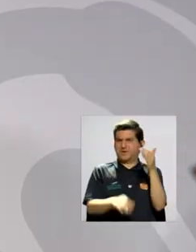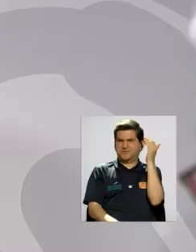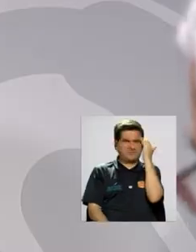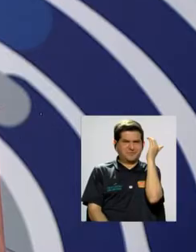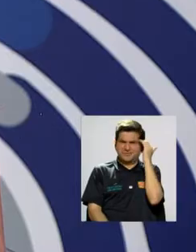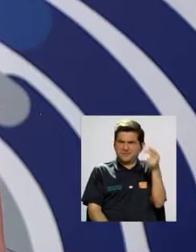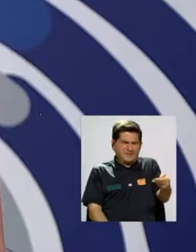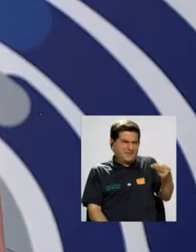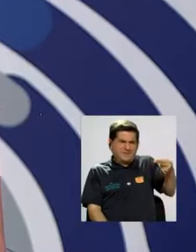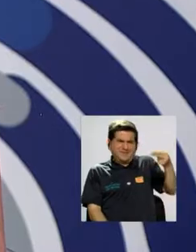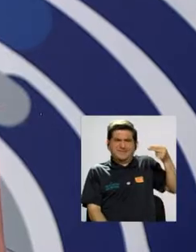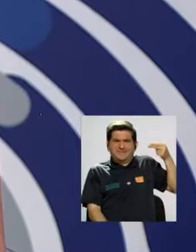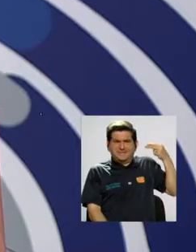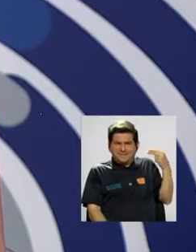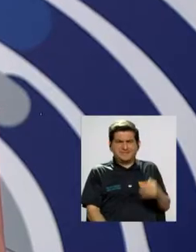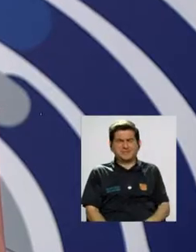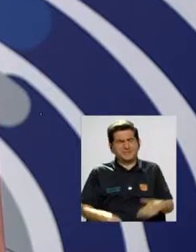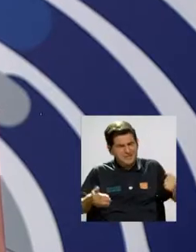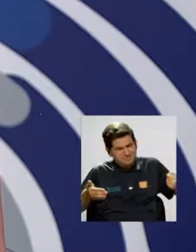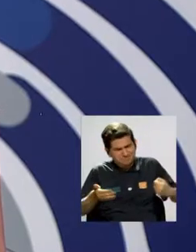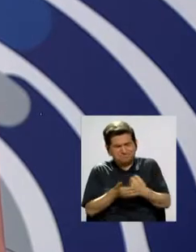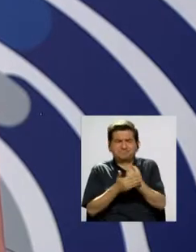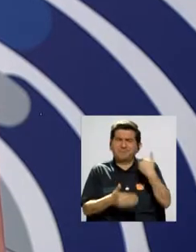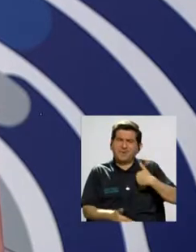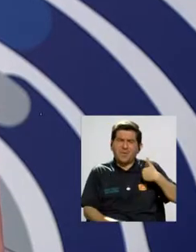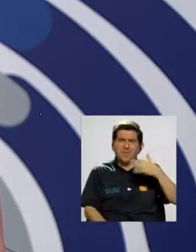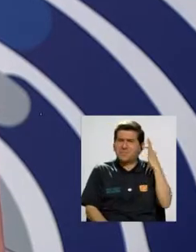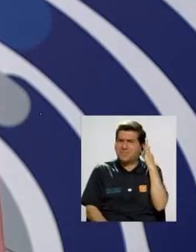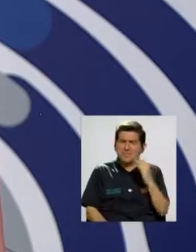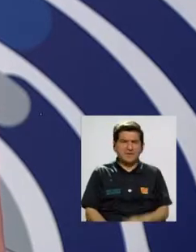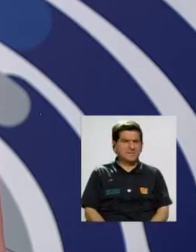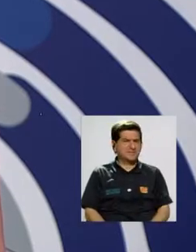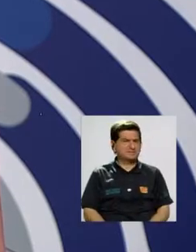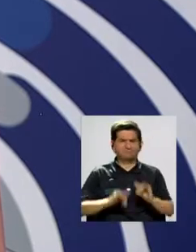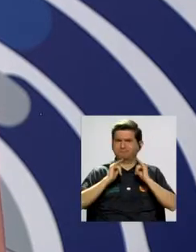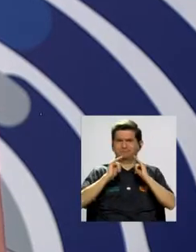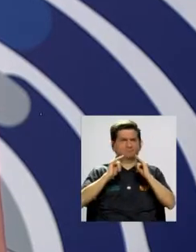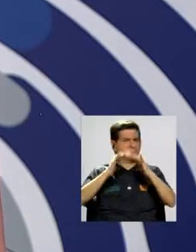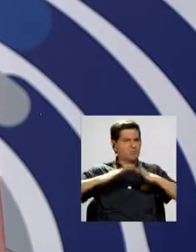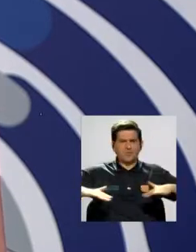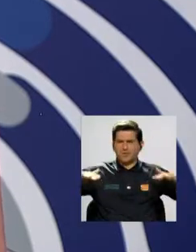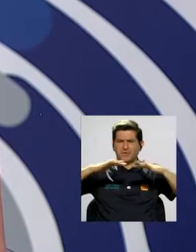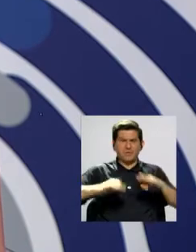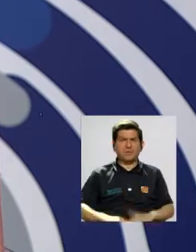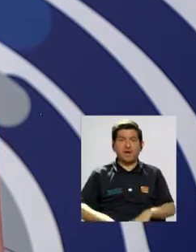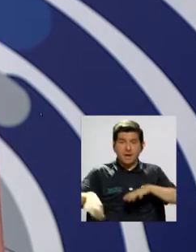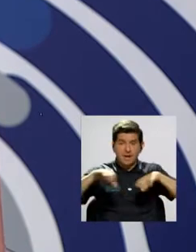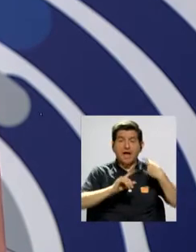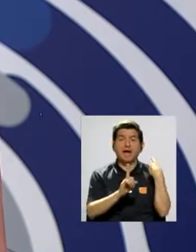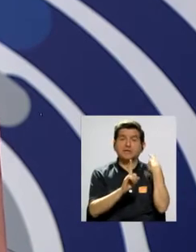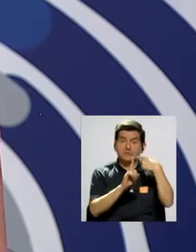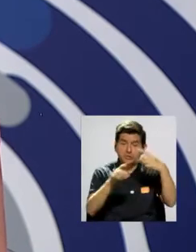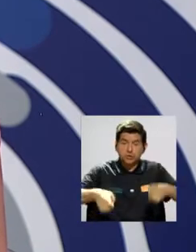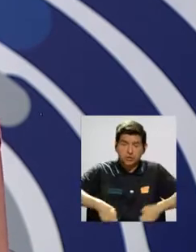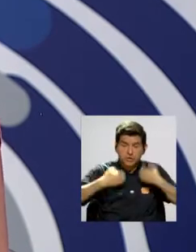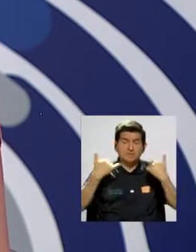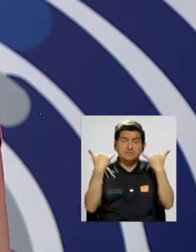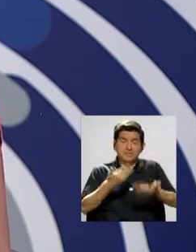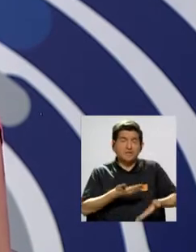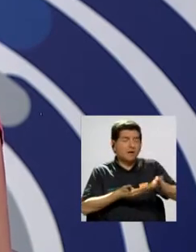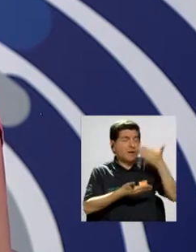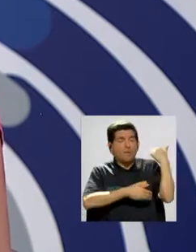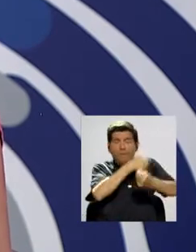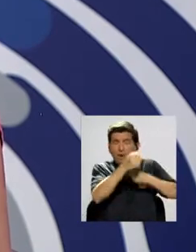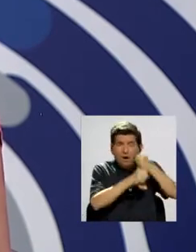que históricamente, lamentablemente, los hombres y las mujeres no hemos estado en el mismo plano. Y si existen acciones afirmativas desde hace muchísimos